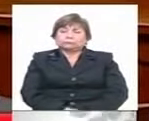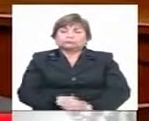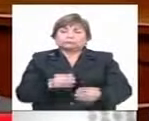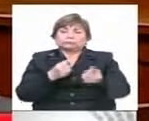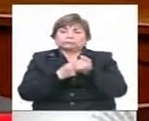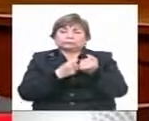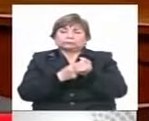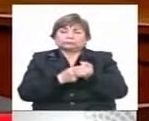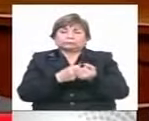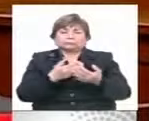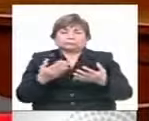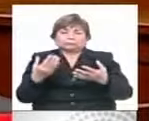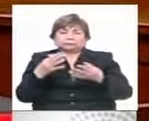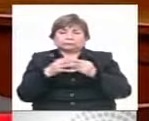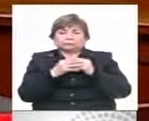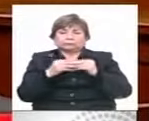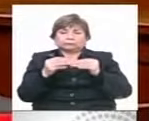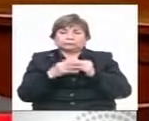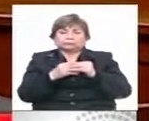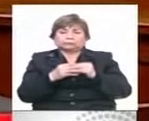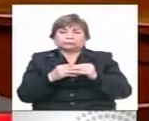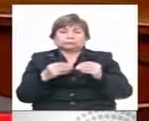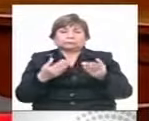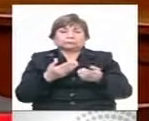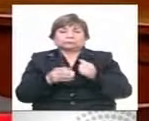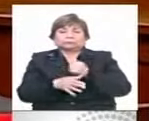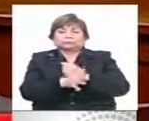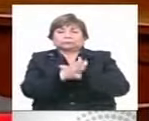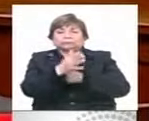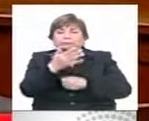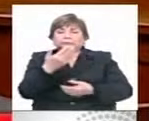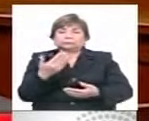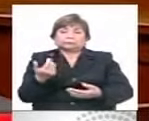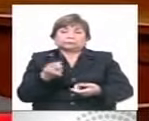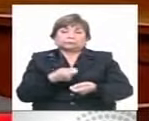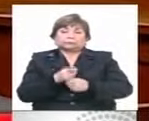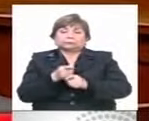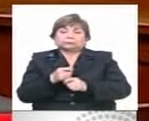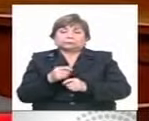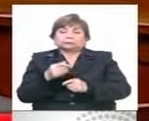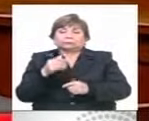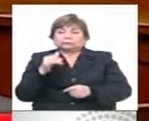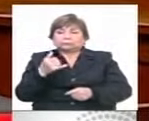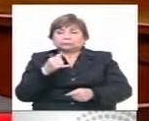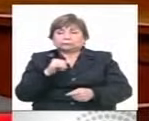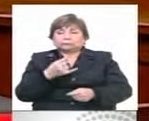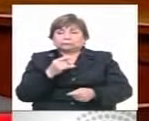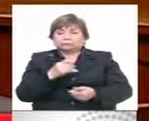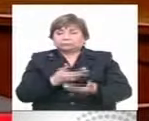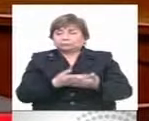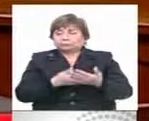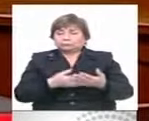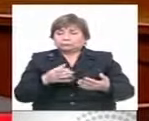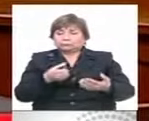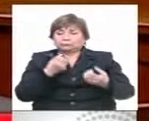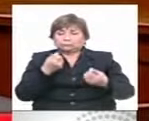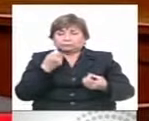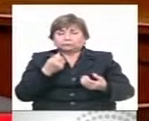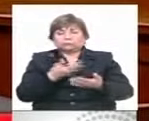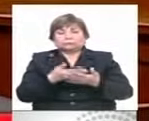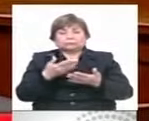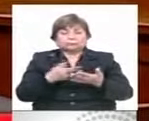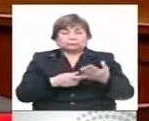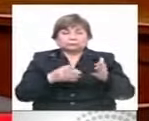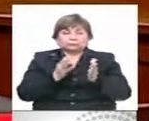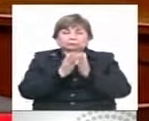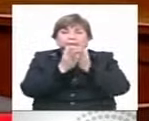Fortalecimiento de las cadenas productivas, pesca y acuicultura. A julio del 2022, lograremos que gran parte de la